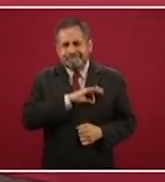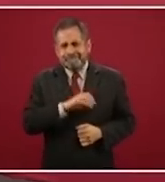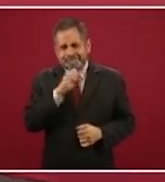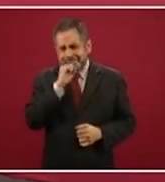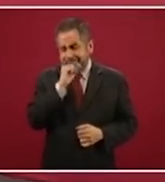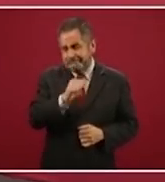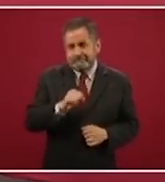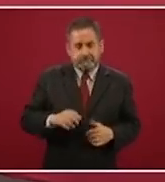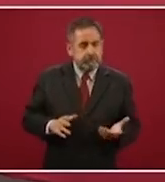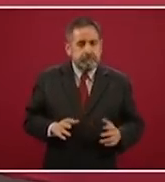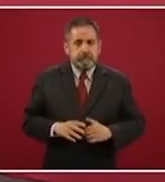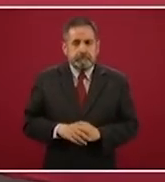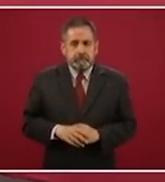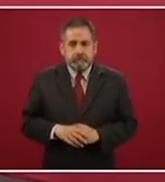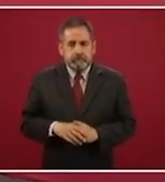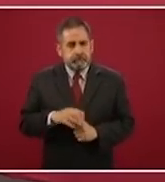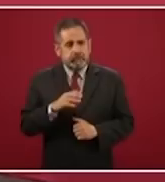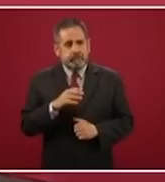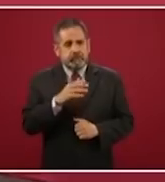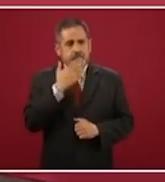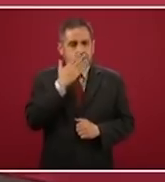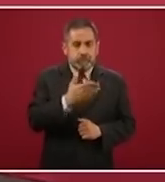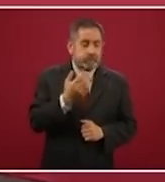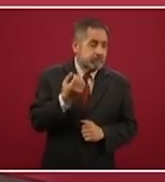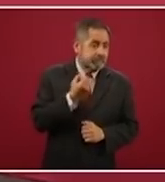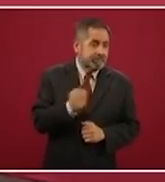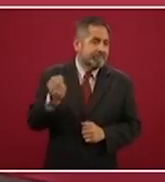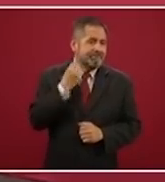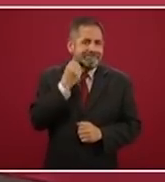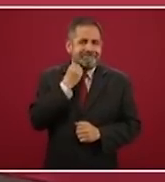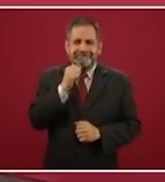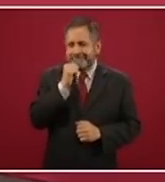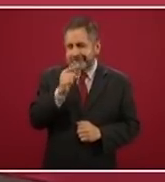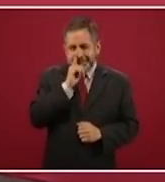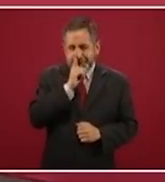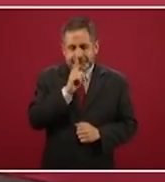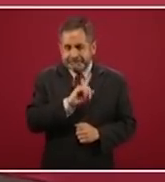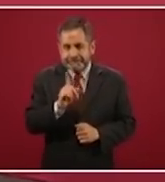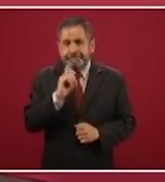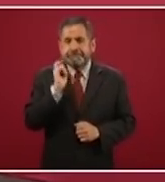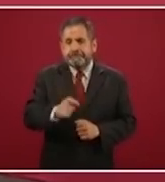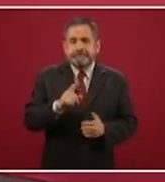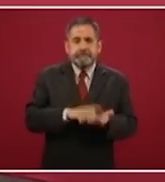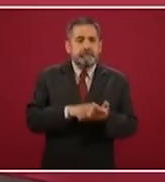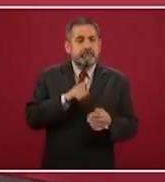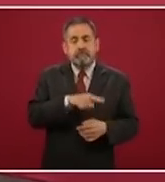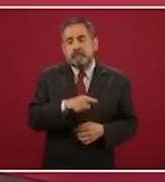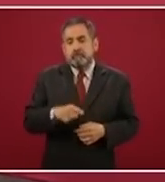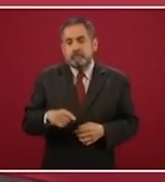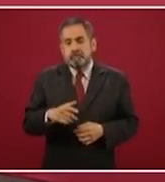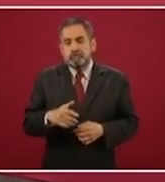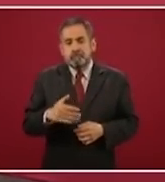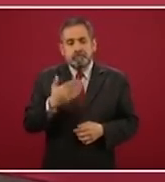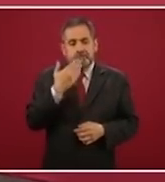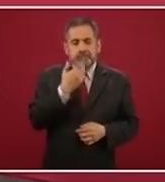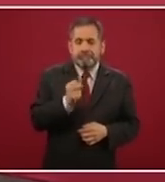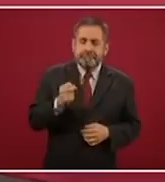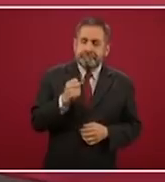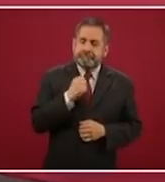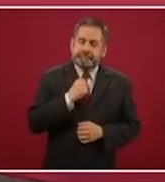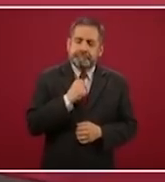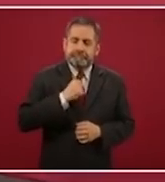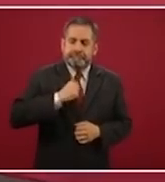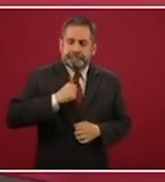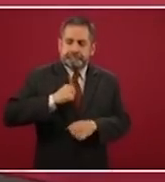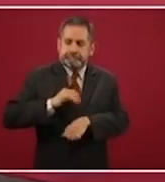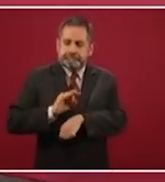también no porque fuesen buenos abogados, sino porque eran muy buenos para el influyentismo.